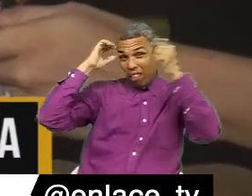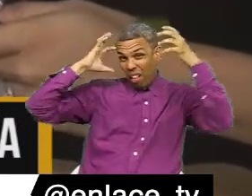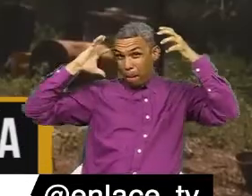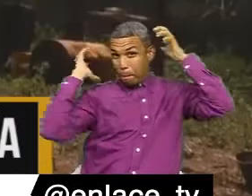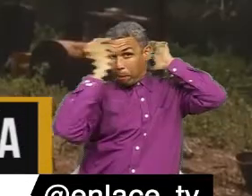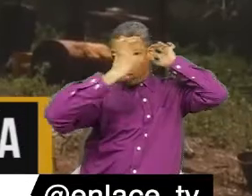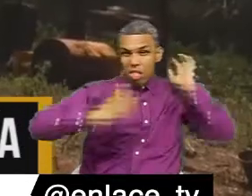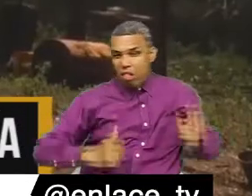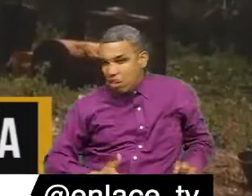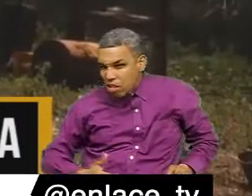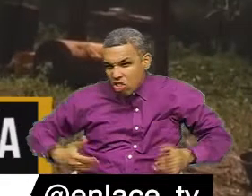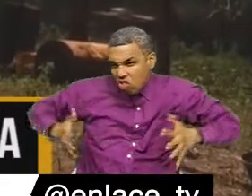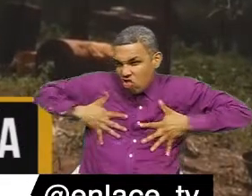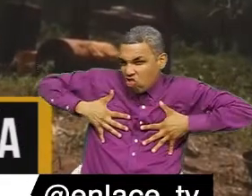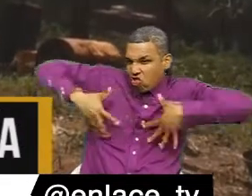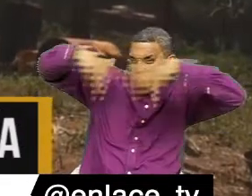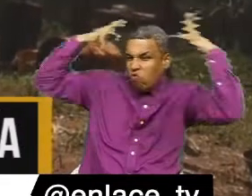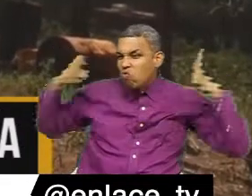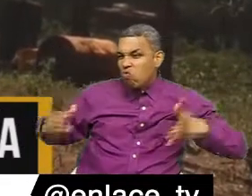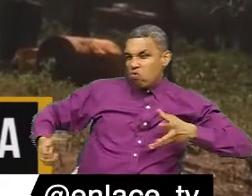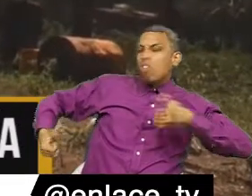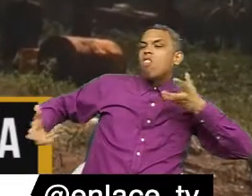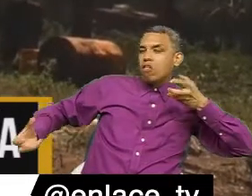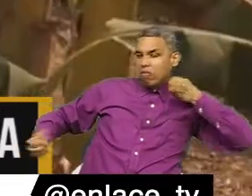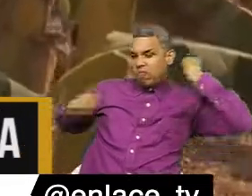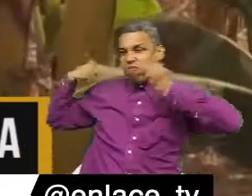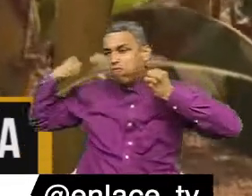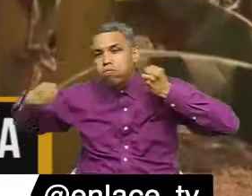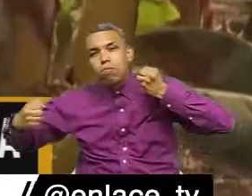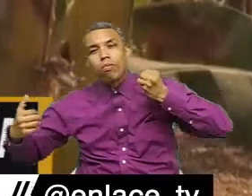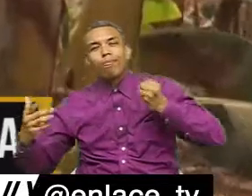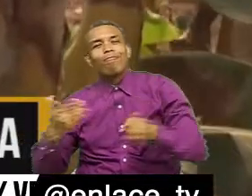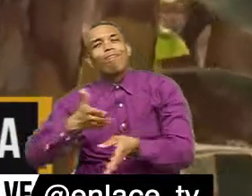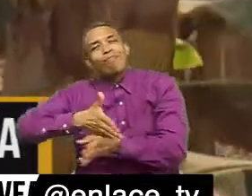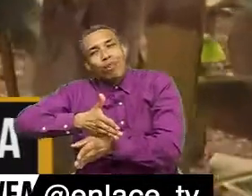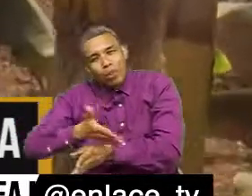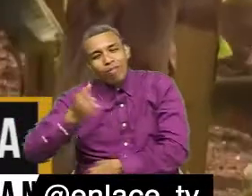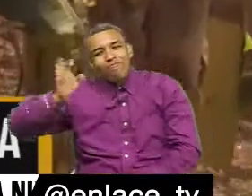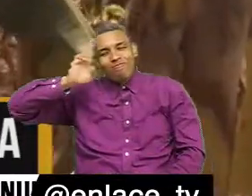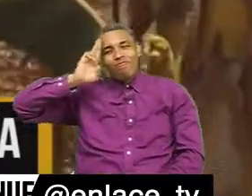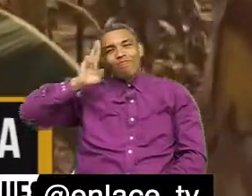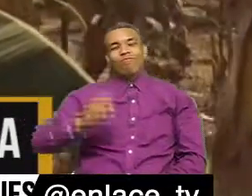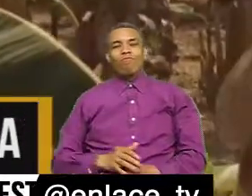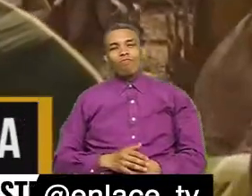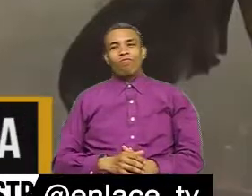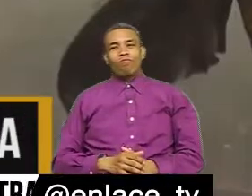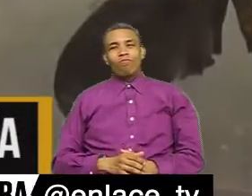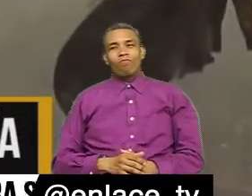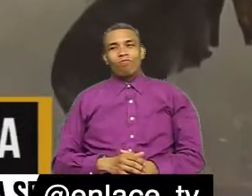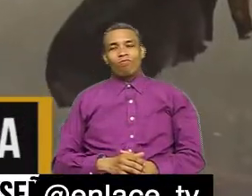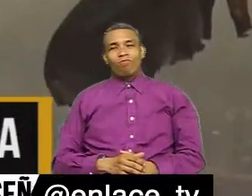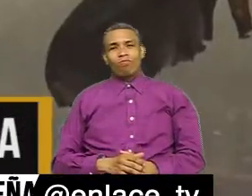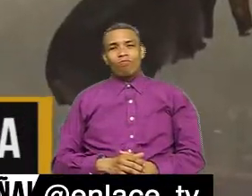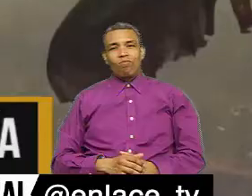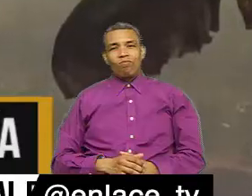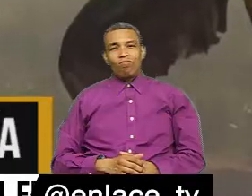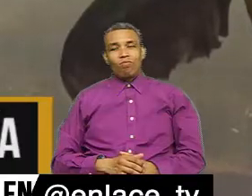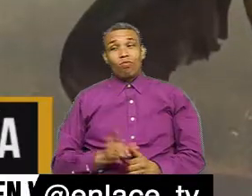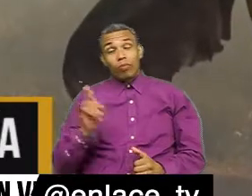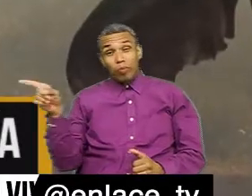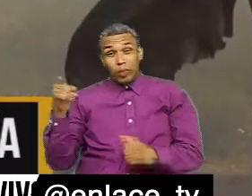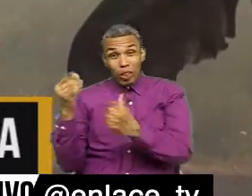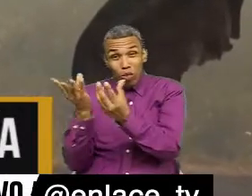de ciudadanía y de cultura entre nosotros mismos. También resaltamos pues el cuerpo de bomberos nos manifiesta el